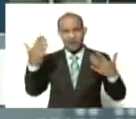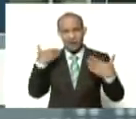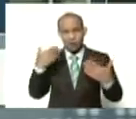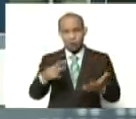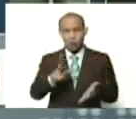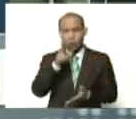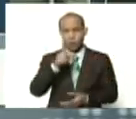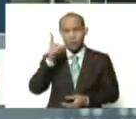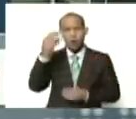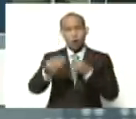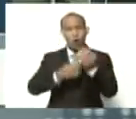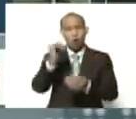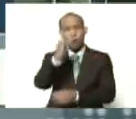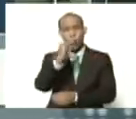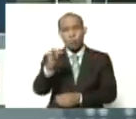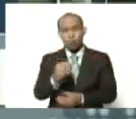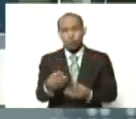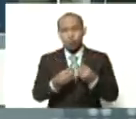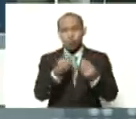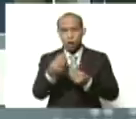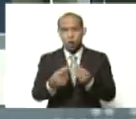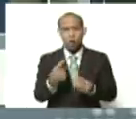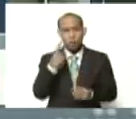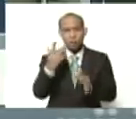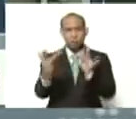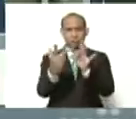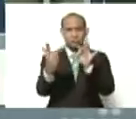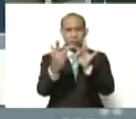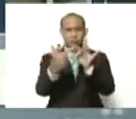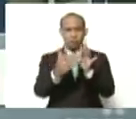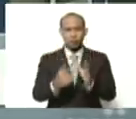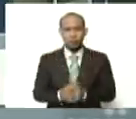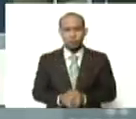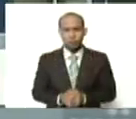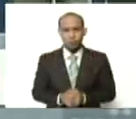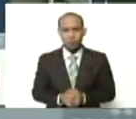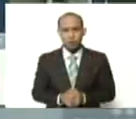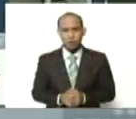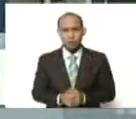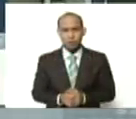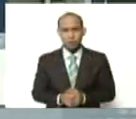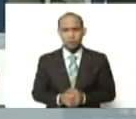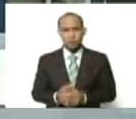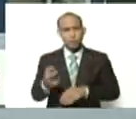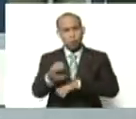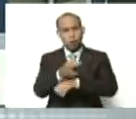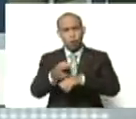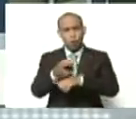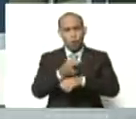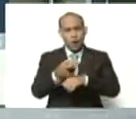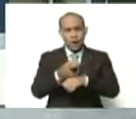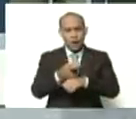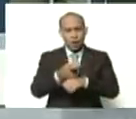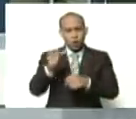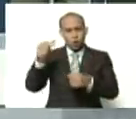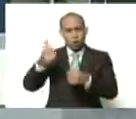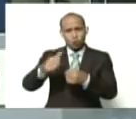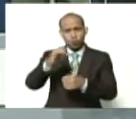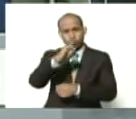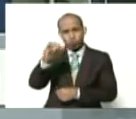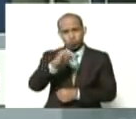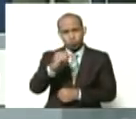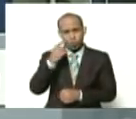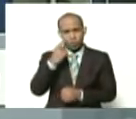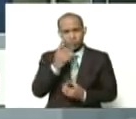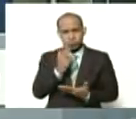Zulia, Omar? ¿Ah? Vamos a proceder para que Omar Prieto nos muestre la